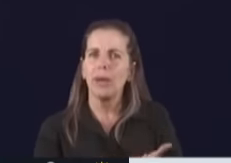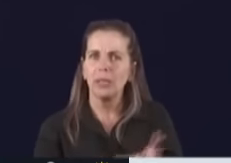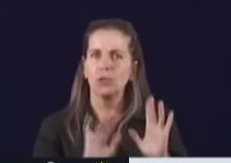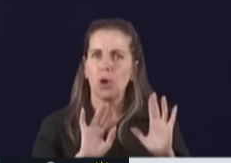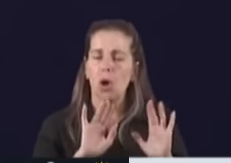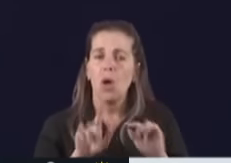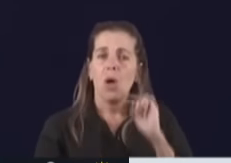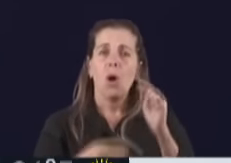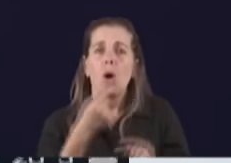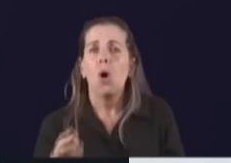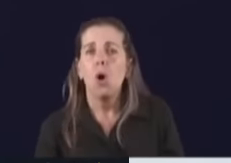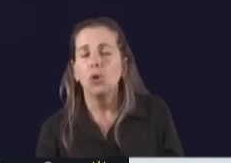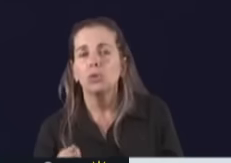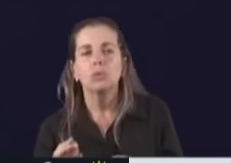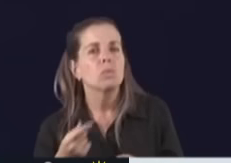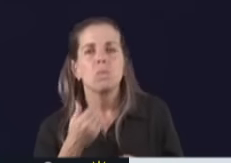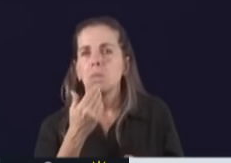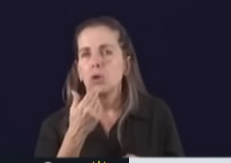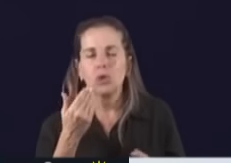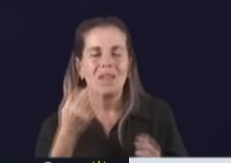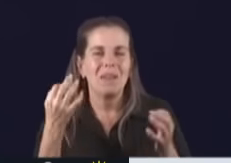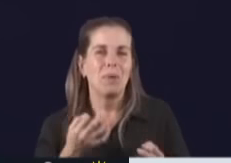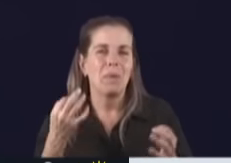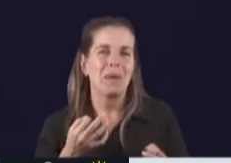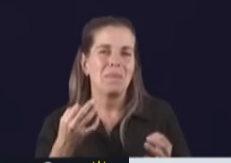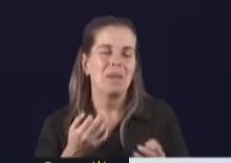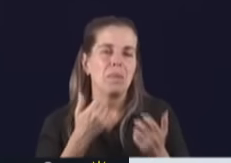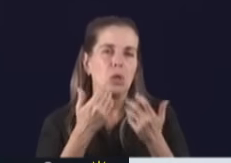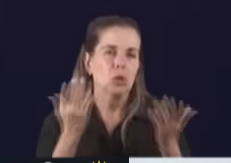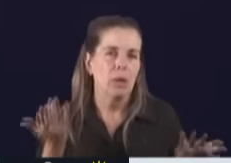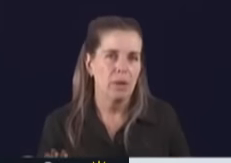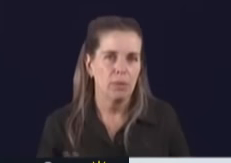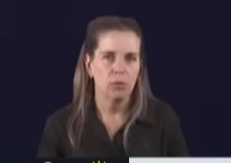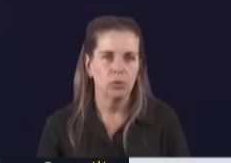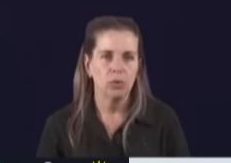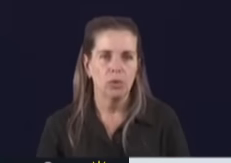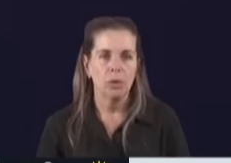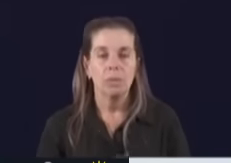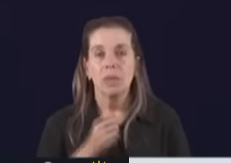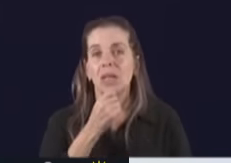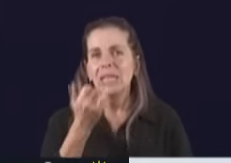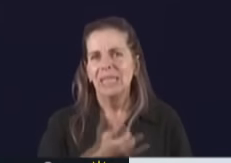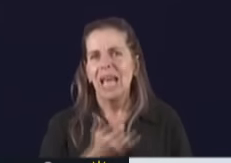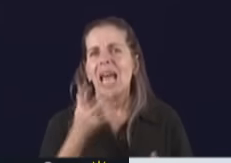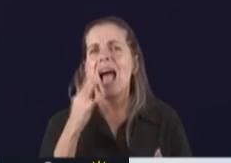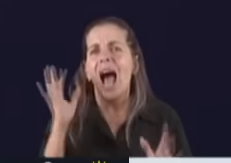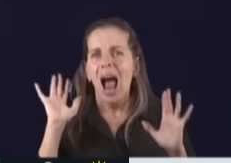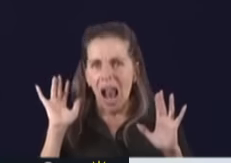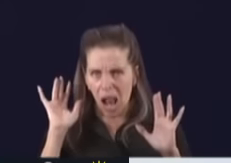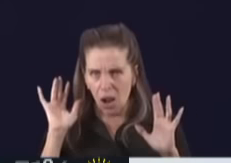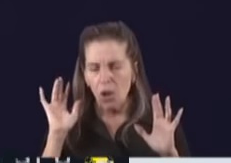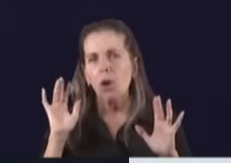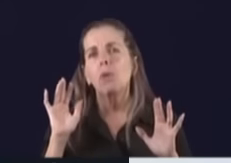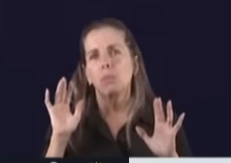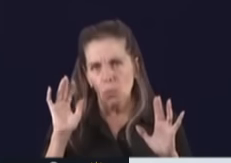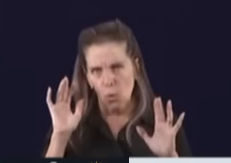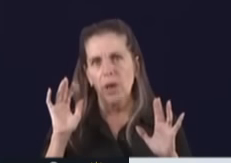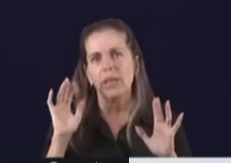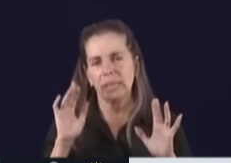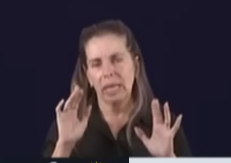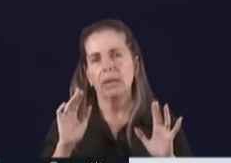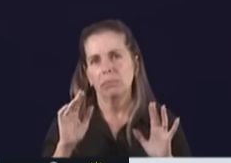haber otra, todavía no está definido, pero de existir va a ser en la segunda parte de las extraordinarias en